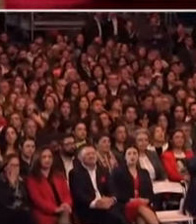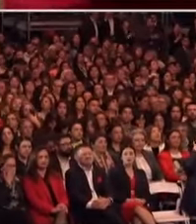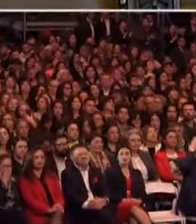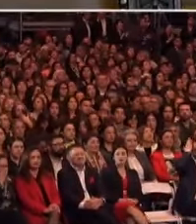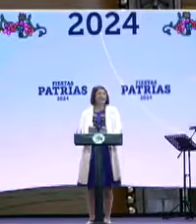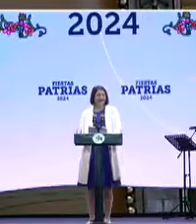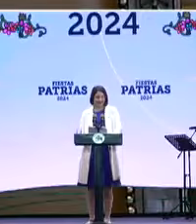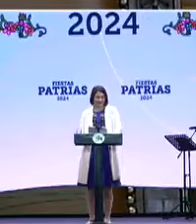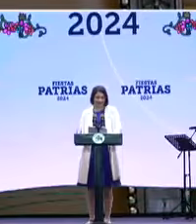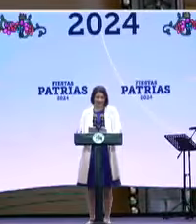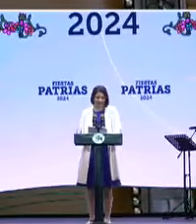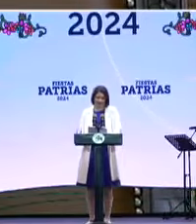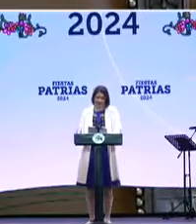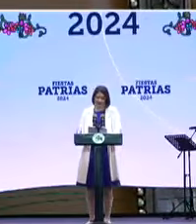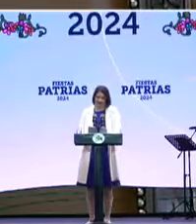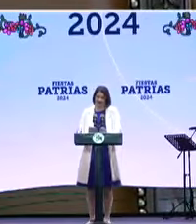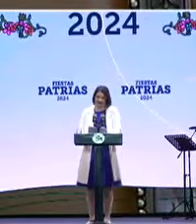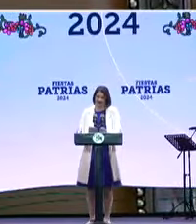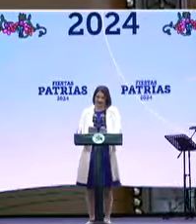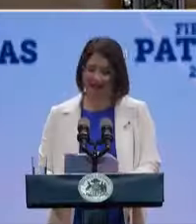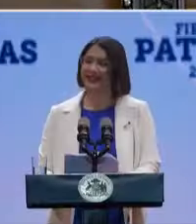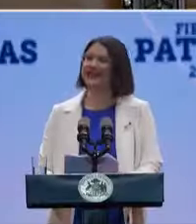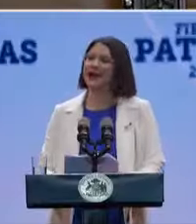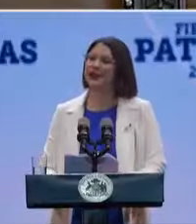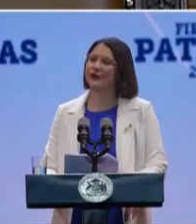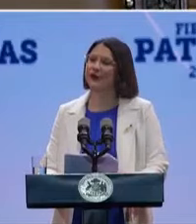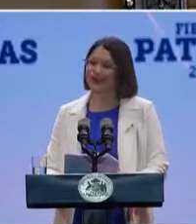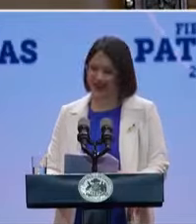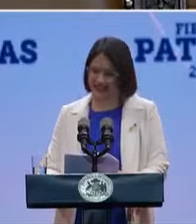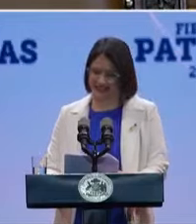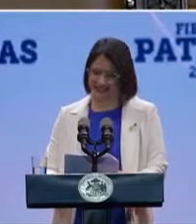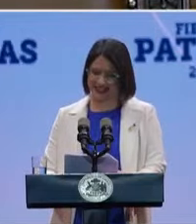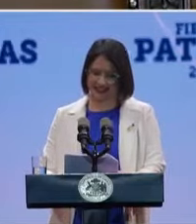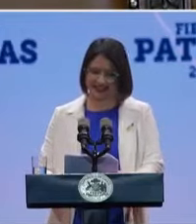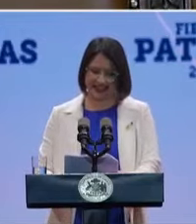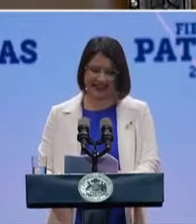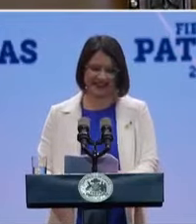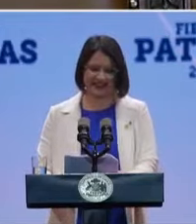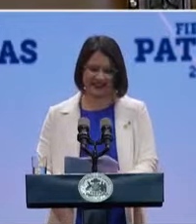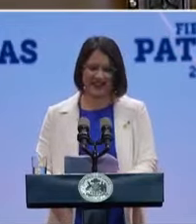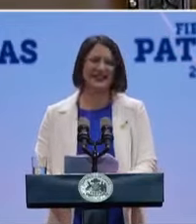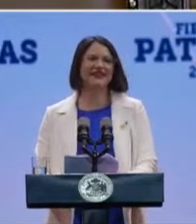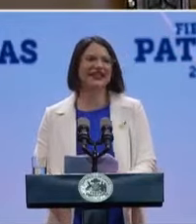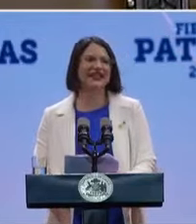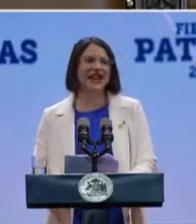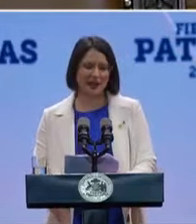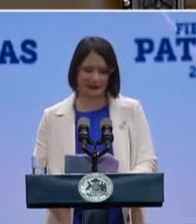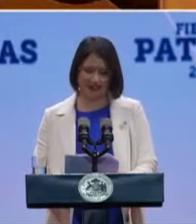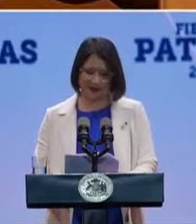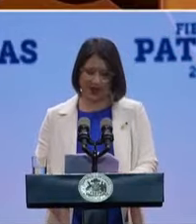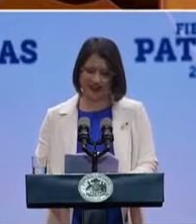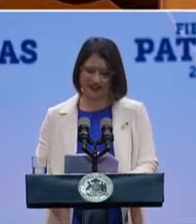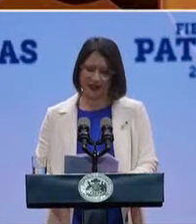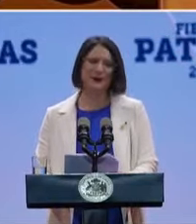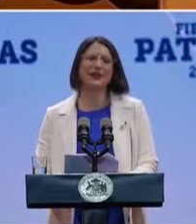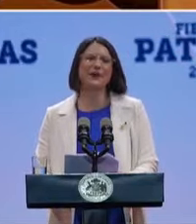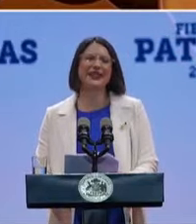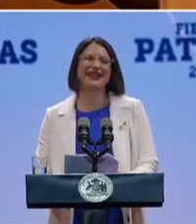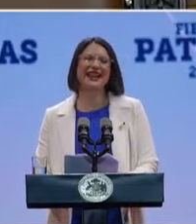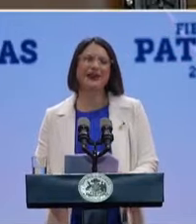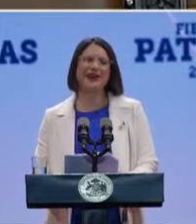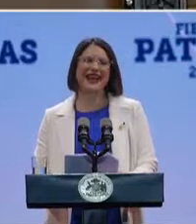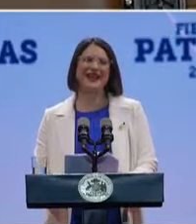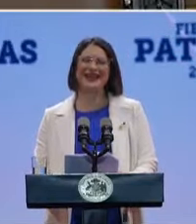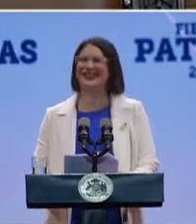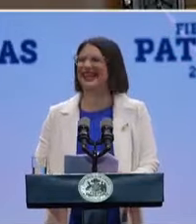que ingresar a la tabla por estricto orden de antigüedad, se tiene que dar cuenta por estricto orden de antigüedad y se deben fallar